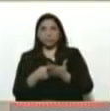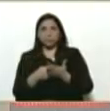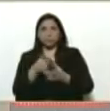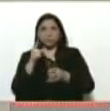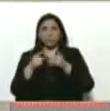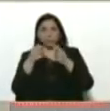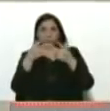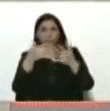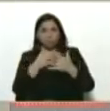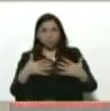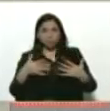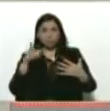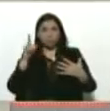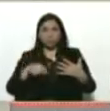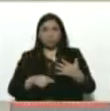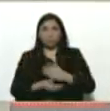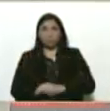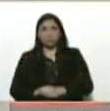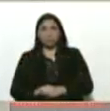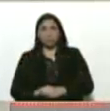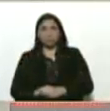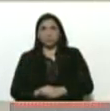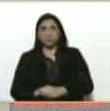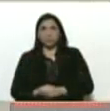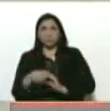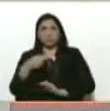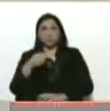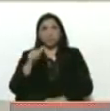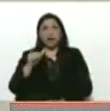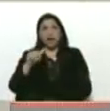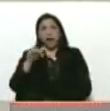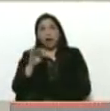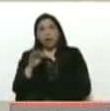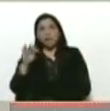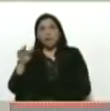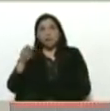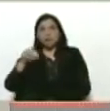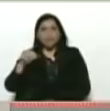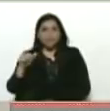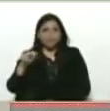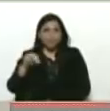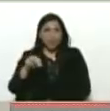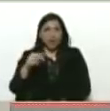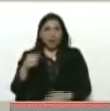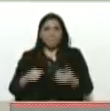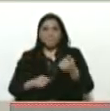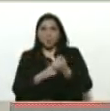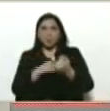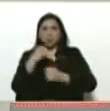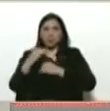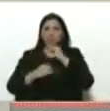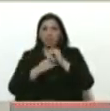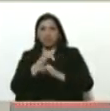documentos, viene de Ricardo Hausmann, con apoyo, en ese momento, apoyo internacional